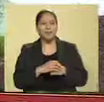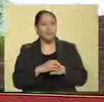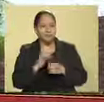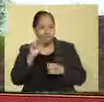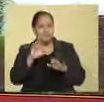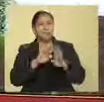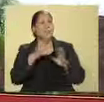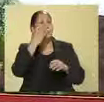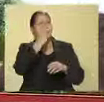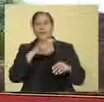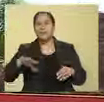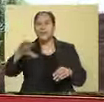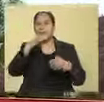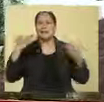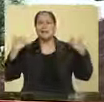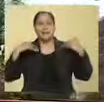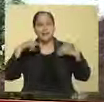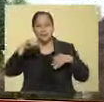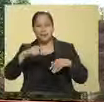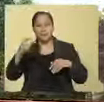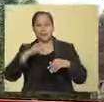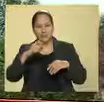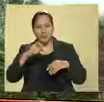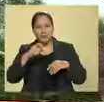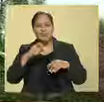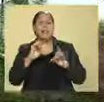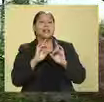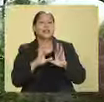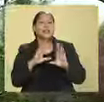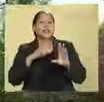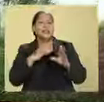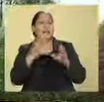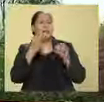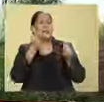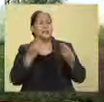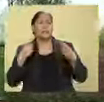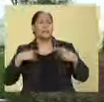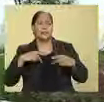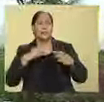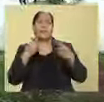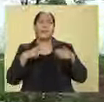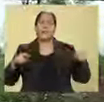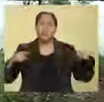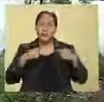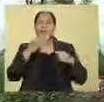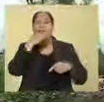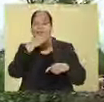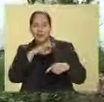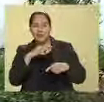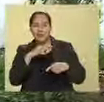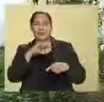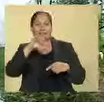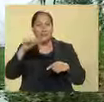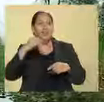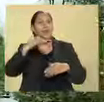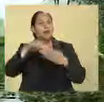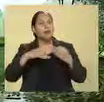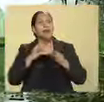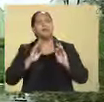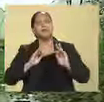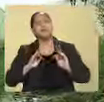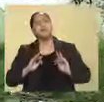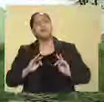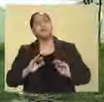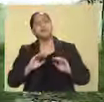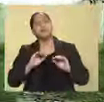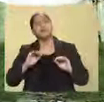Parte del encanto de pasear aquí por Xochimilco es que de repente hay muchísima gente, mucha música, mucha fiesta y luego todo se queda muy